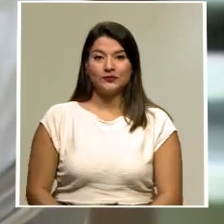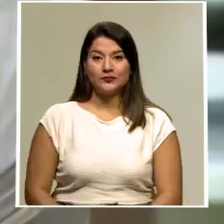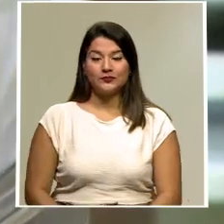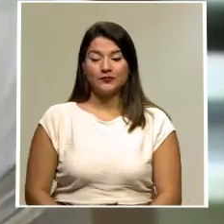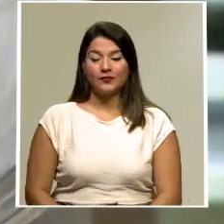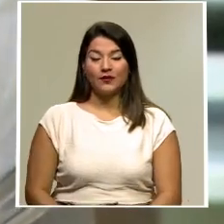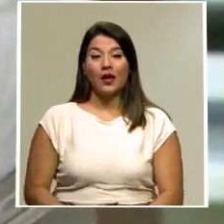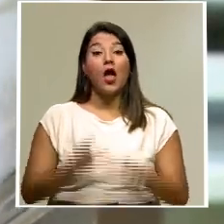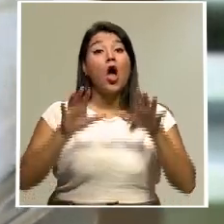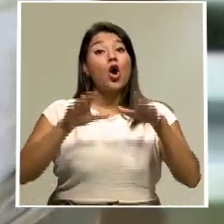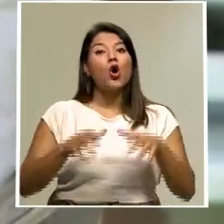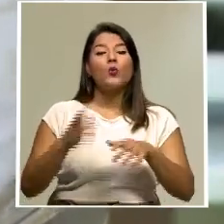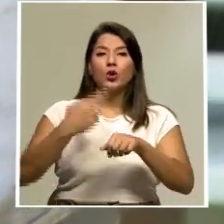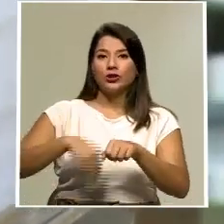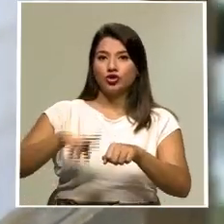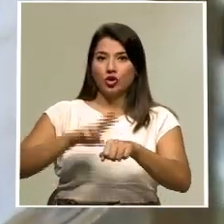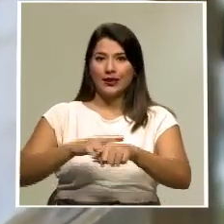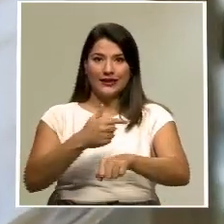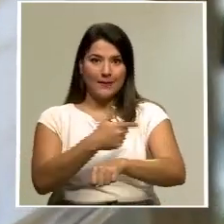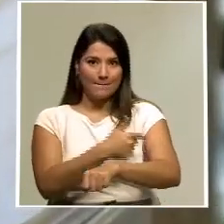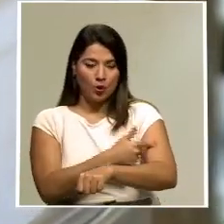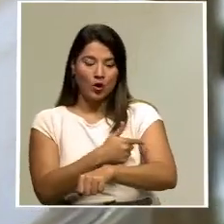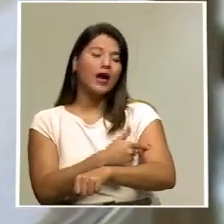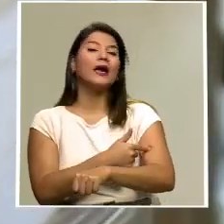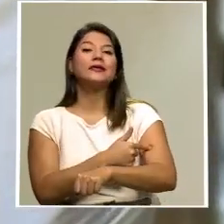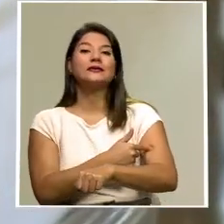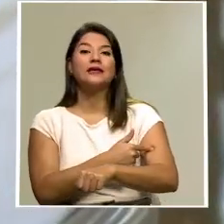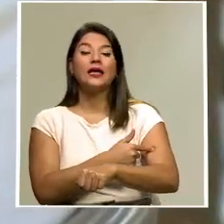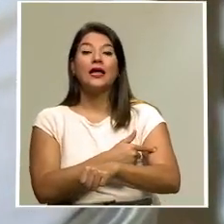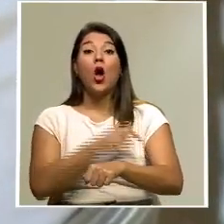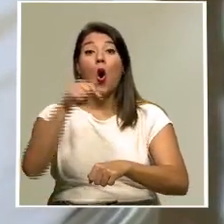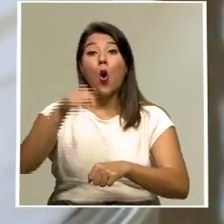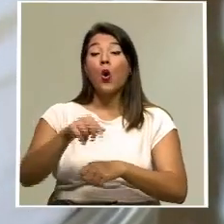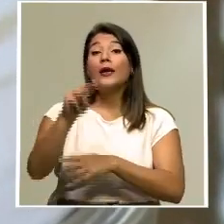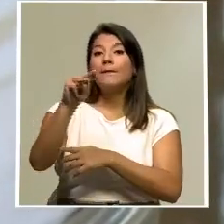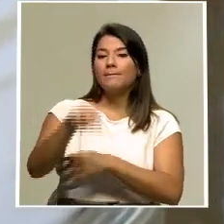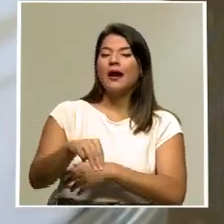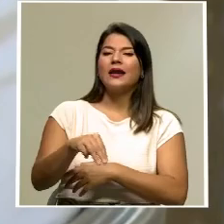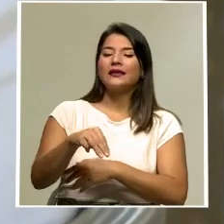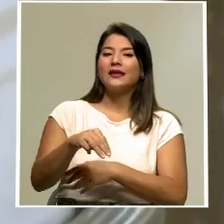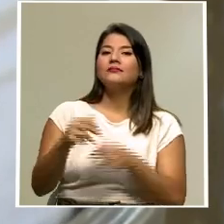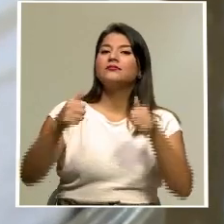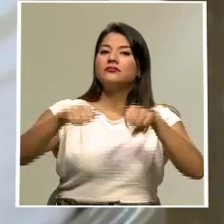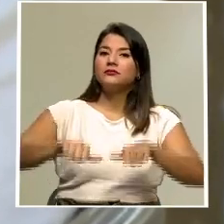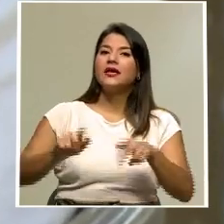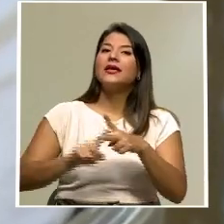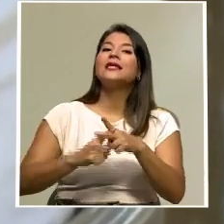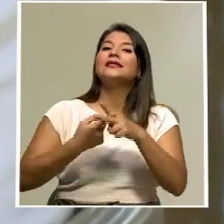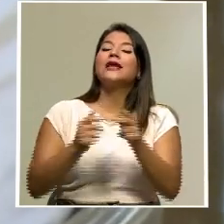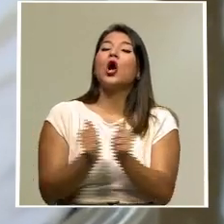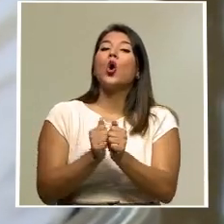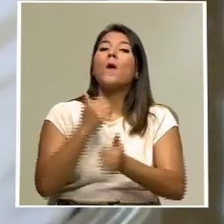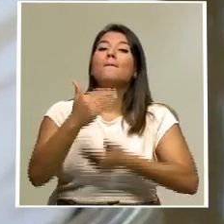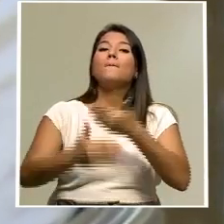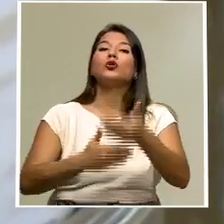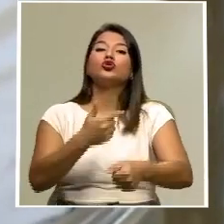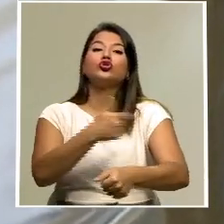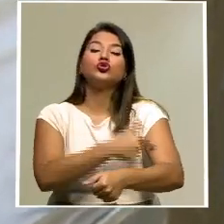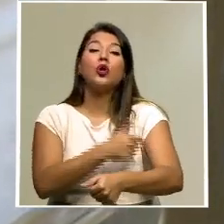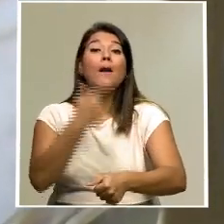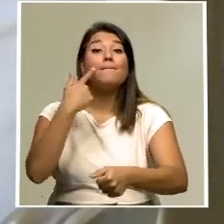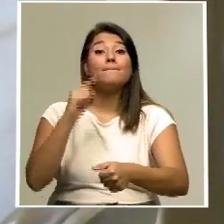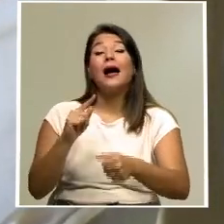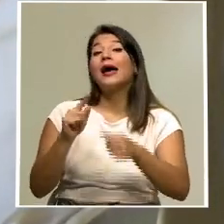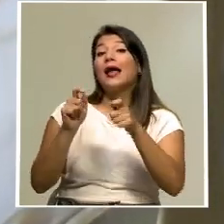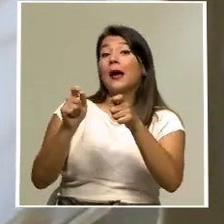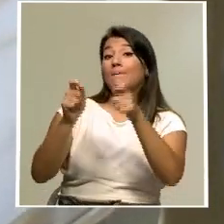La Comisión Nacional de Vacunación y Epidemiología acordó este martes iniciar con la vacunación de recolectores de residuos y